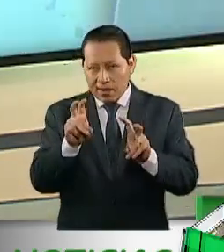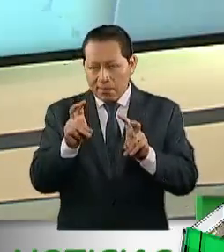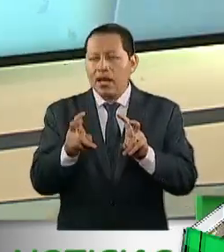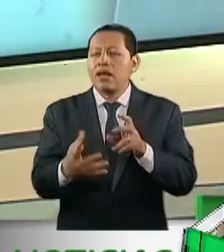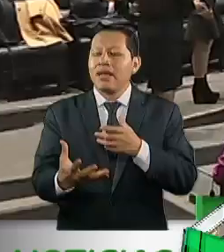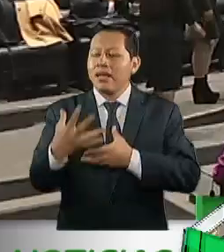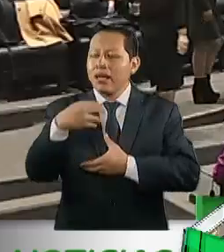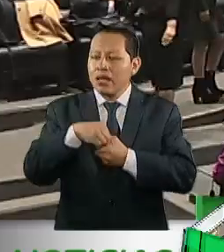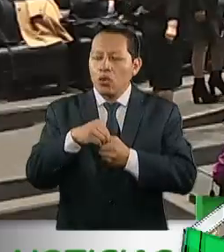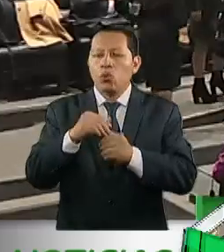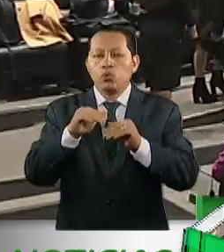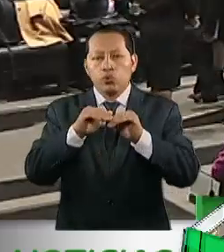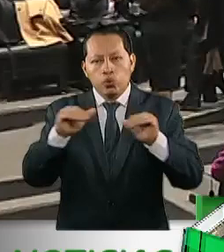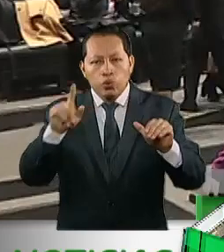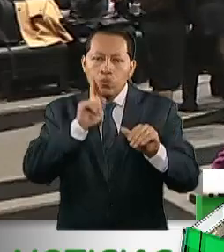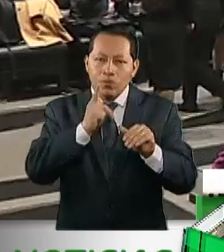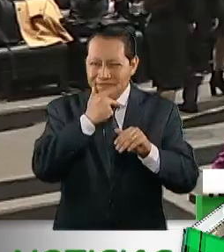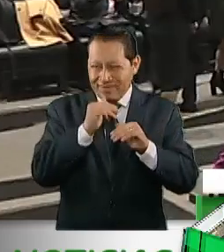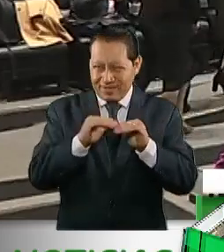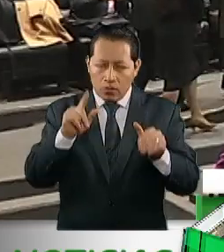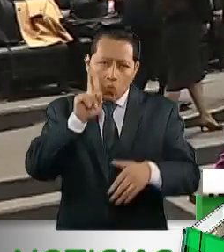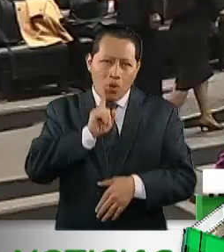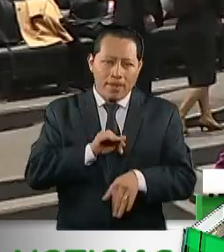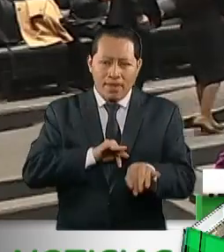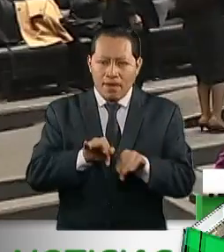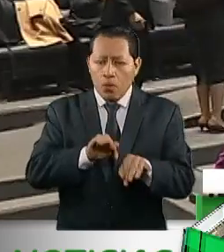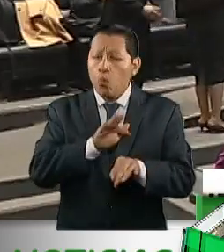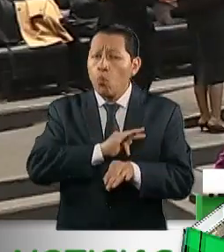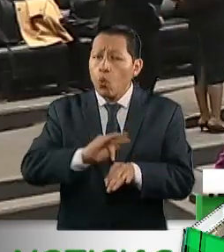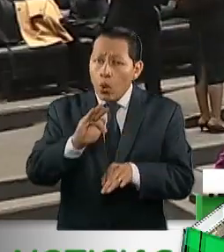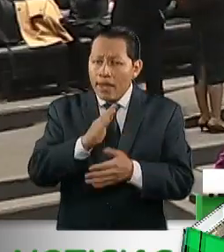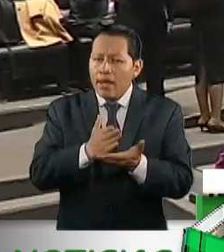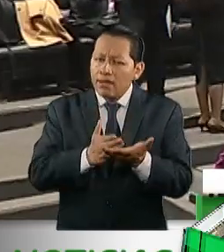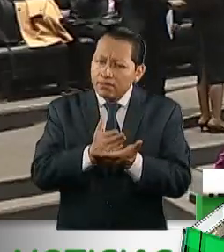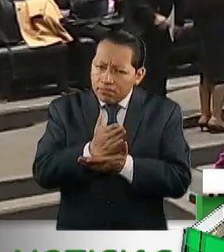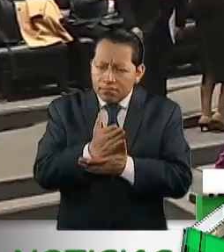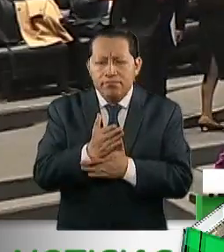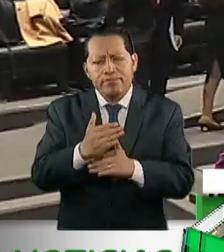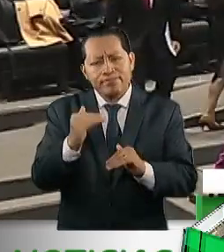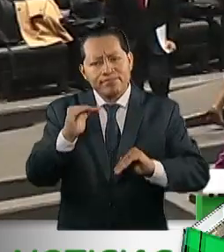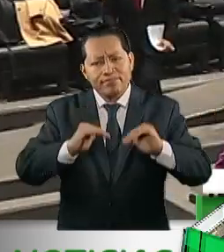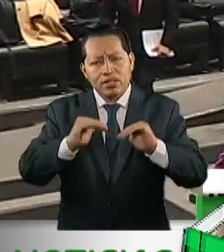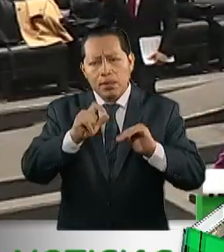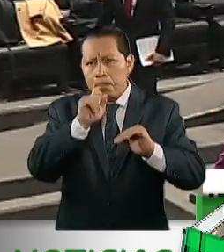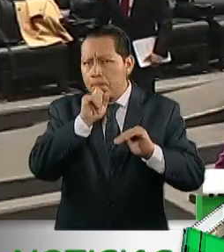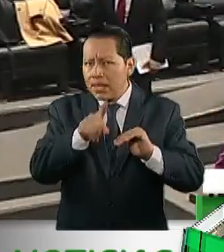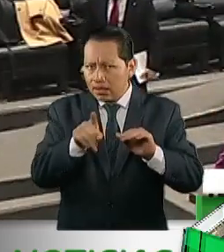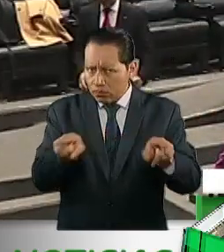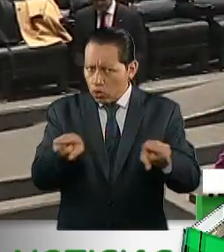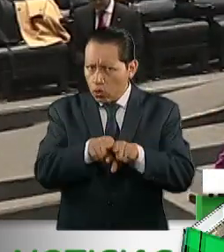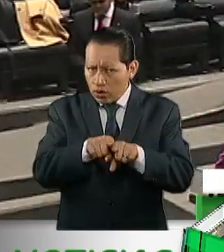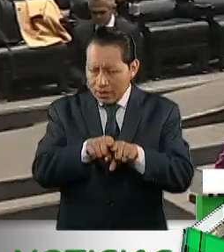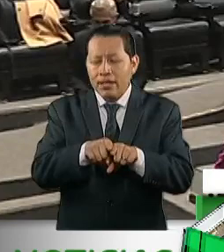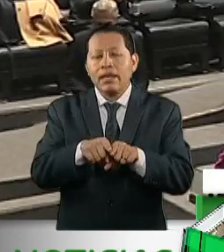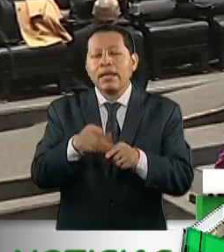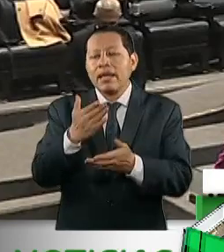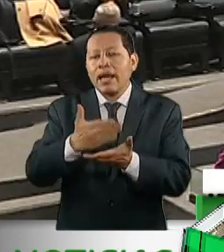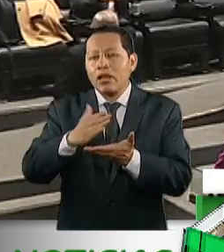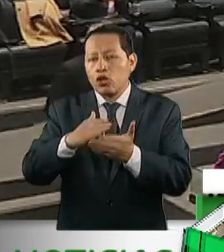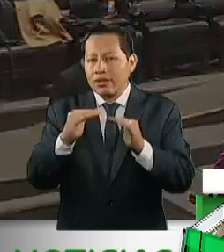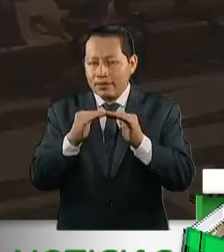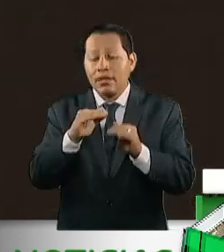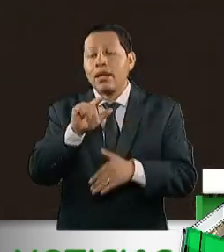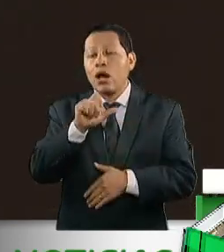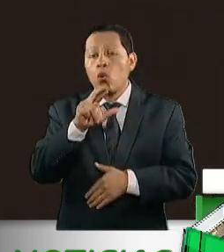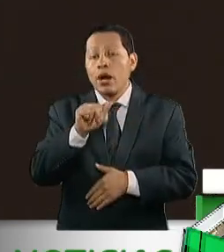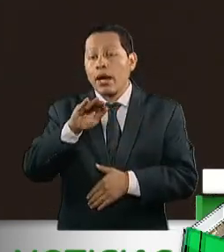inclusión y de paridad de género para que mujeres trabajadoras puedan acceder de forma equitativa a créditos de vivienda, la diputada de Morena, Laura Imelda